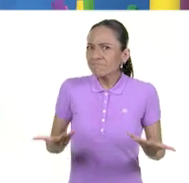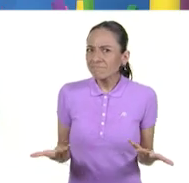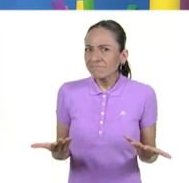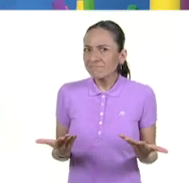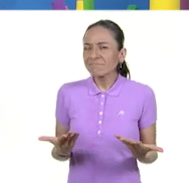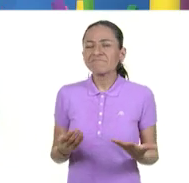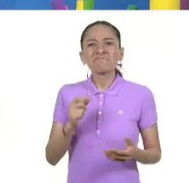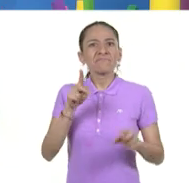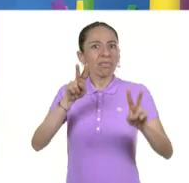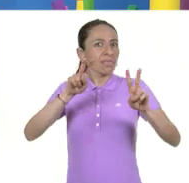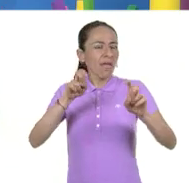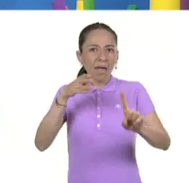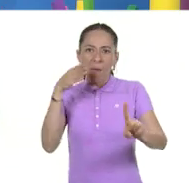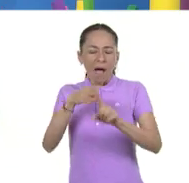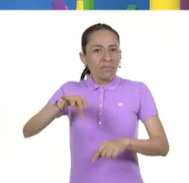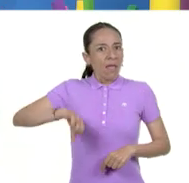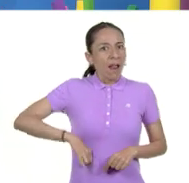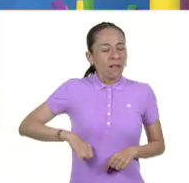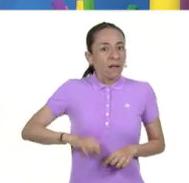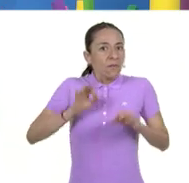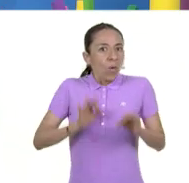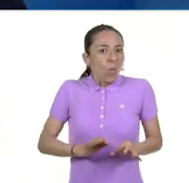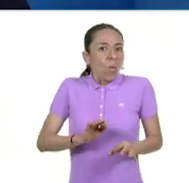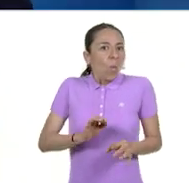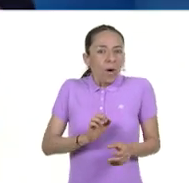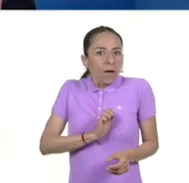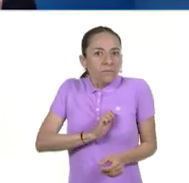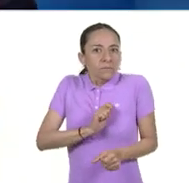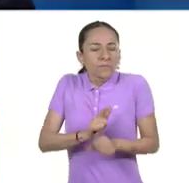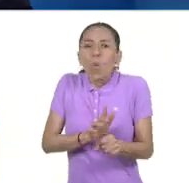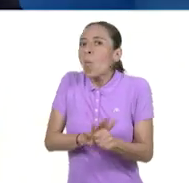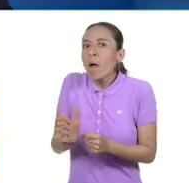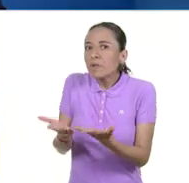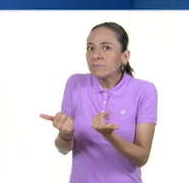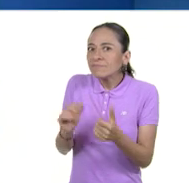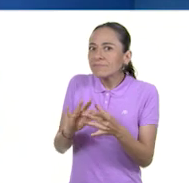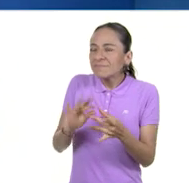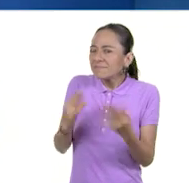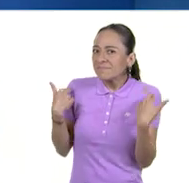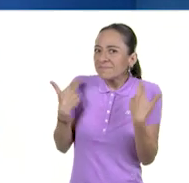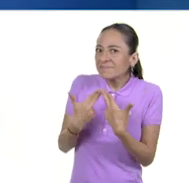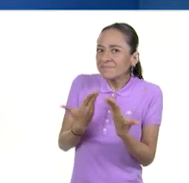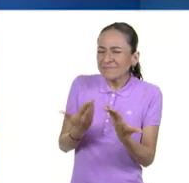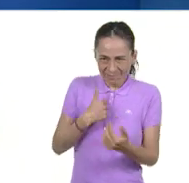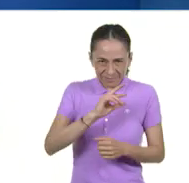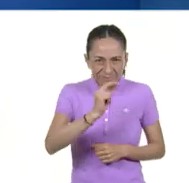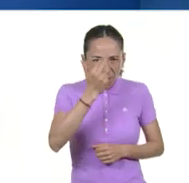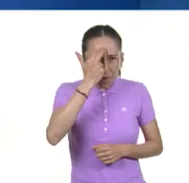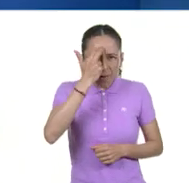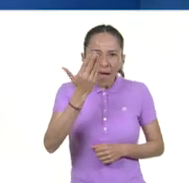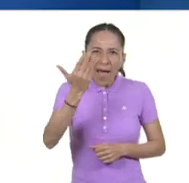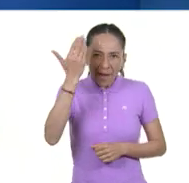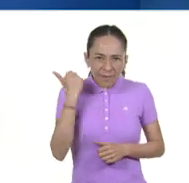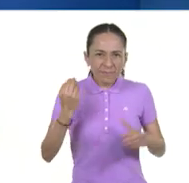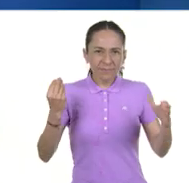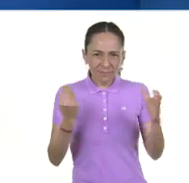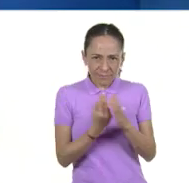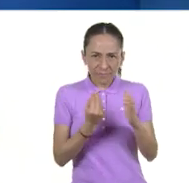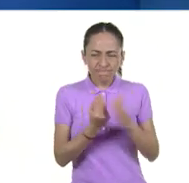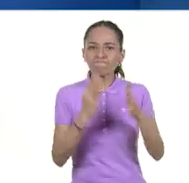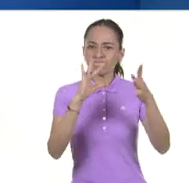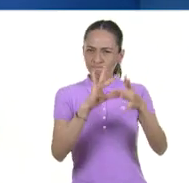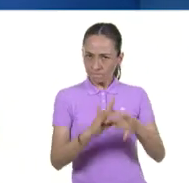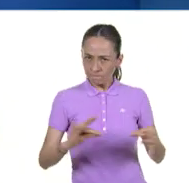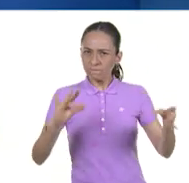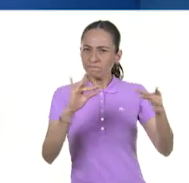y singular tema nos hablará maestro Pedro? Como recordarás, en la clase anterior explicamos cuáles son las causas